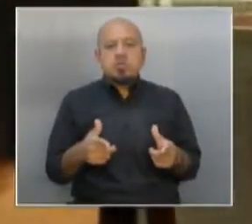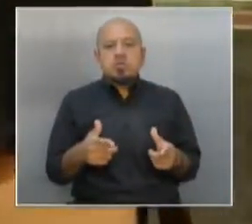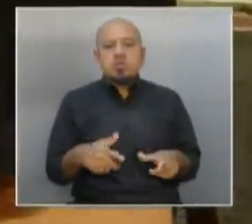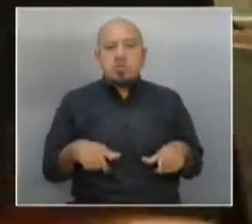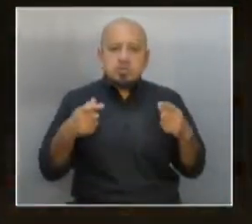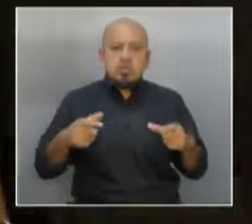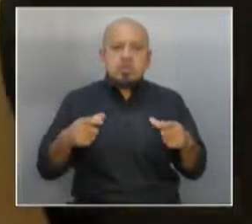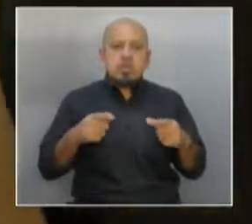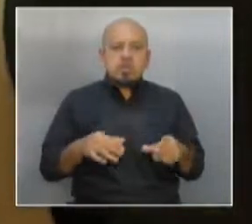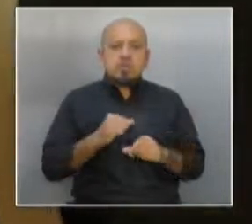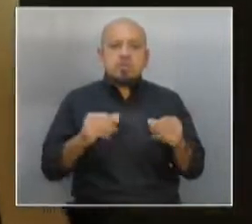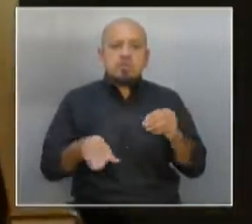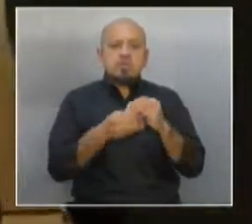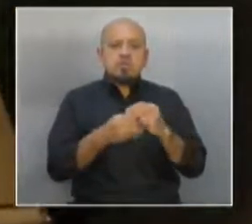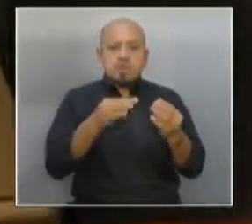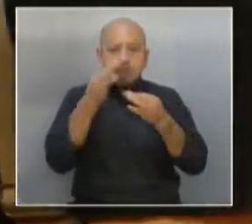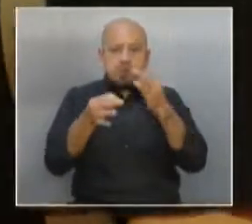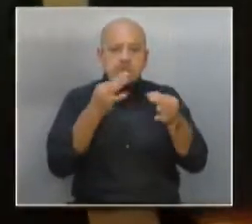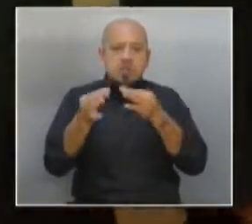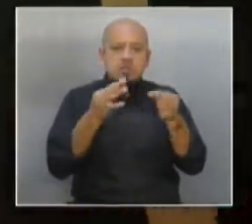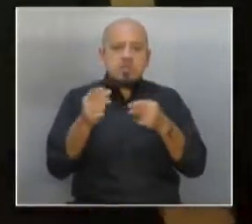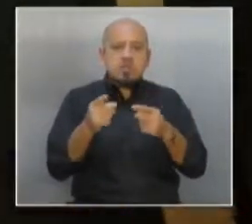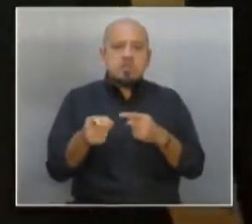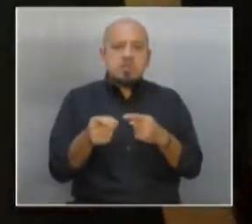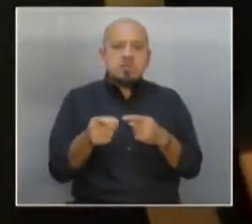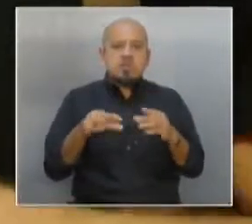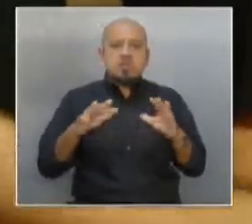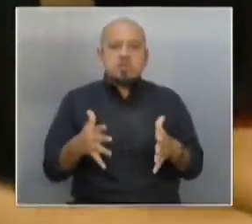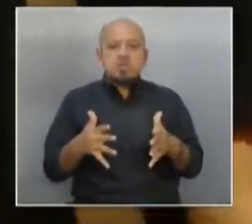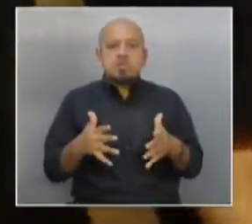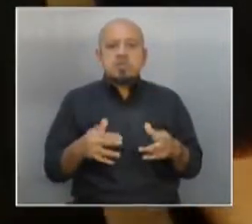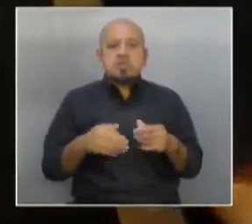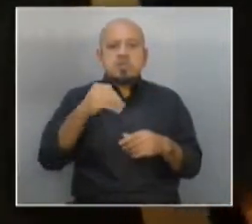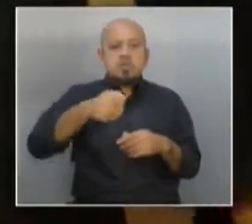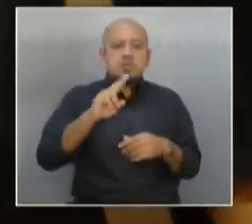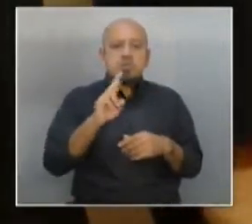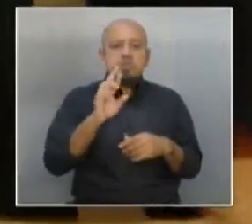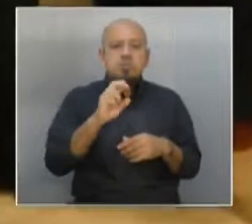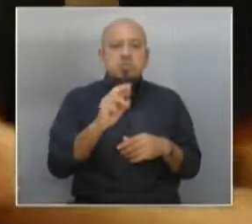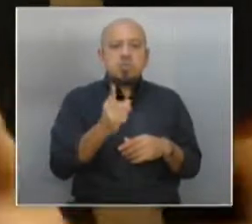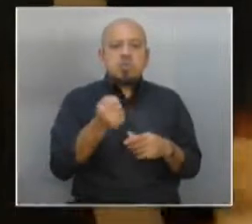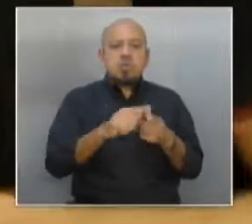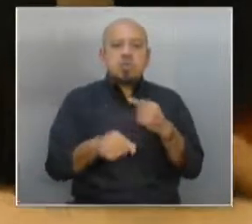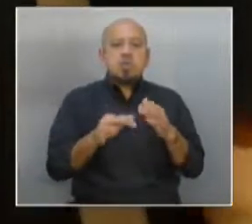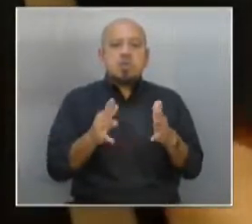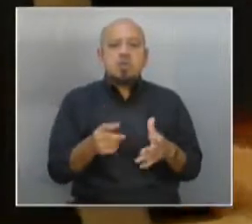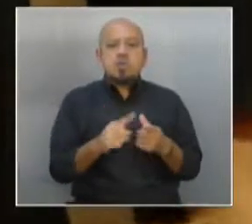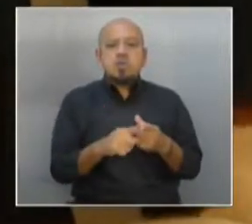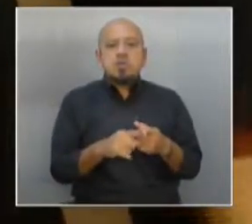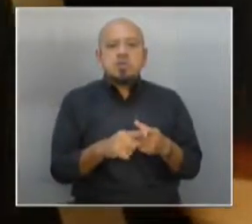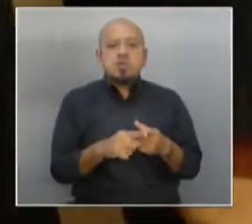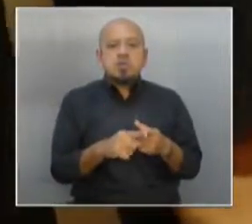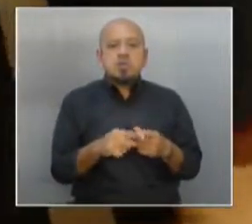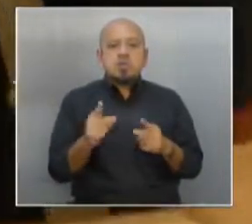enseguida, explicamos un poco y nos interiorizamos un poco en lo que es el género murga y después puntualmente en lo que es la retirada, viendo algún tipo